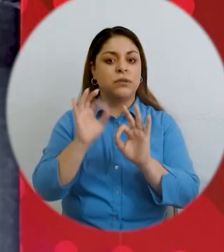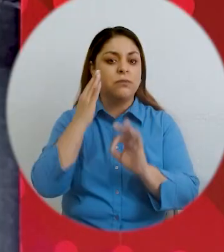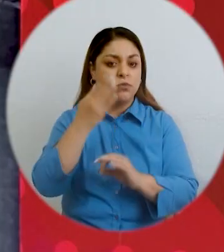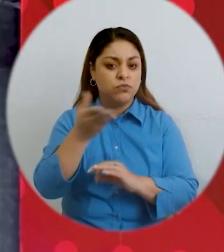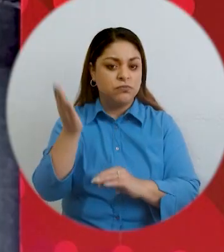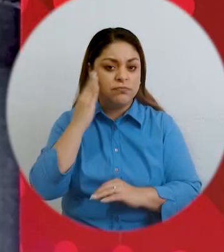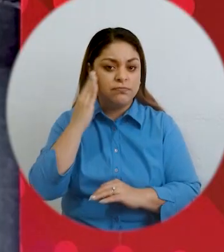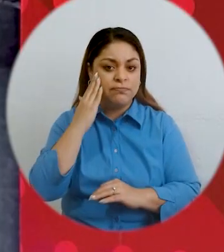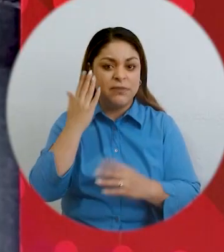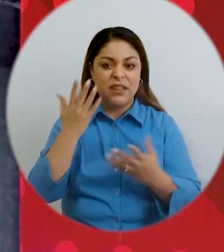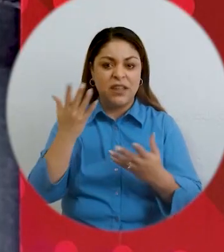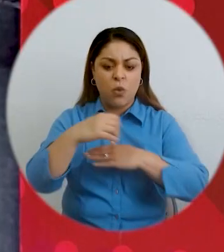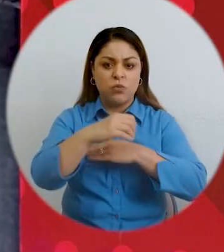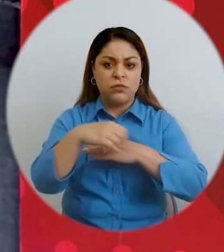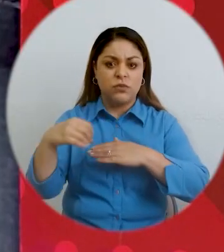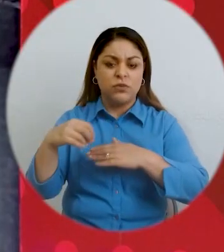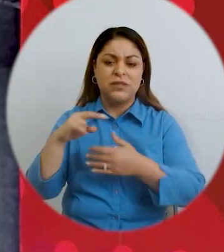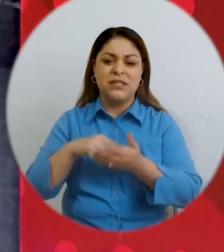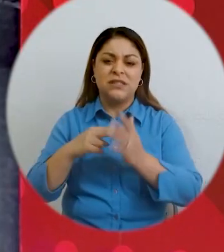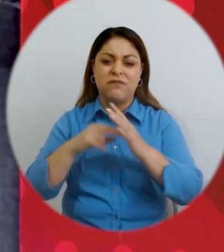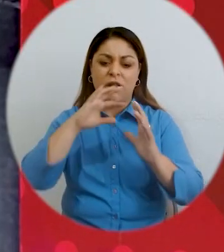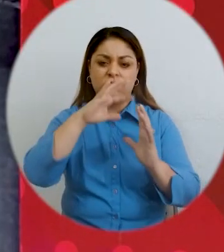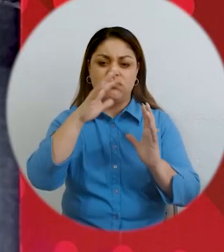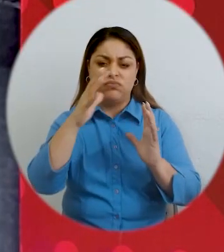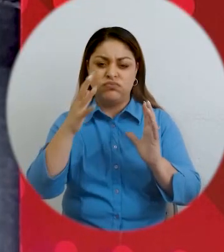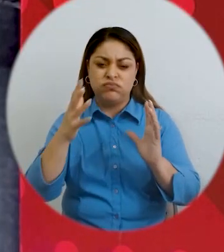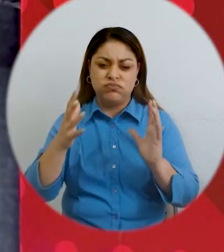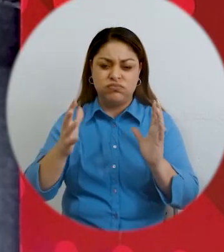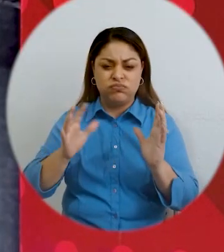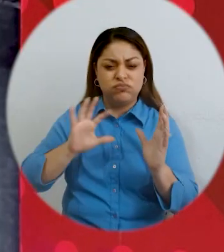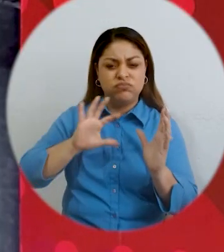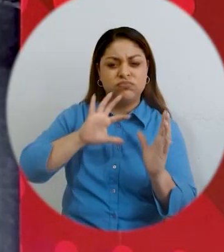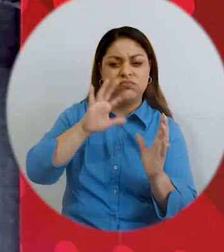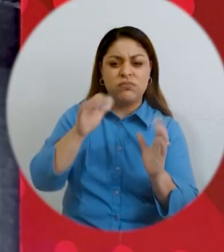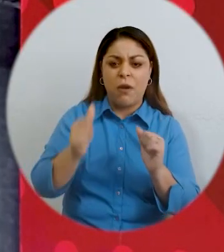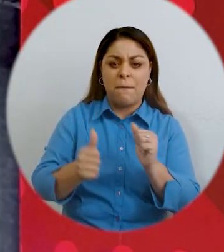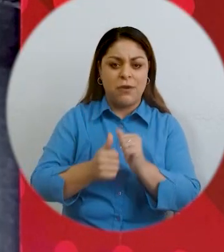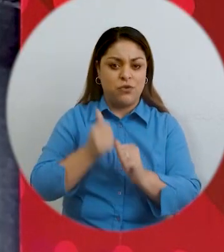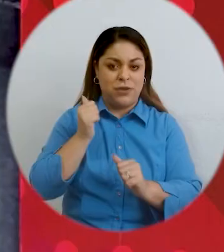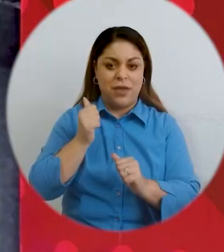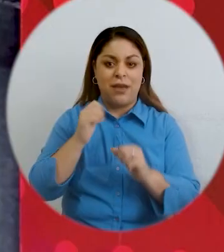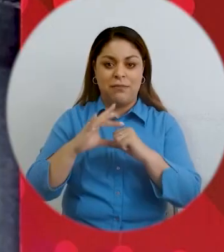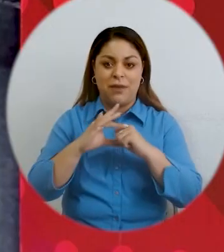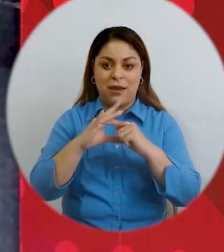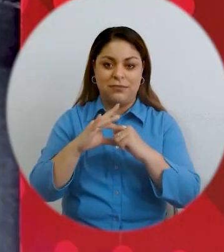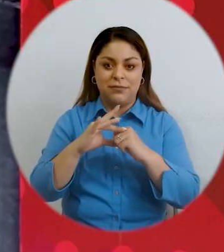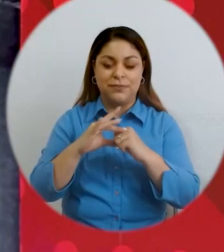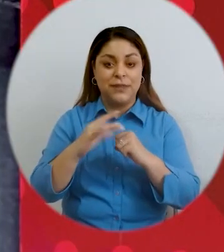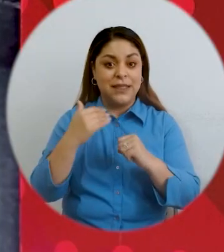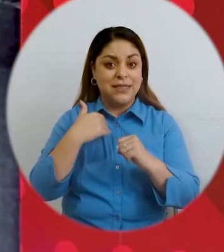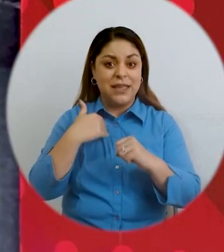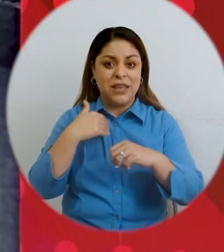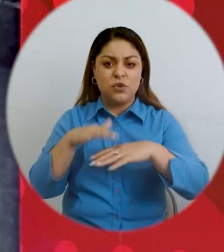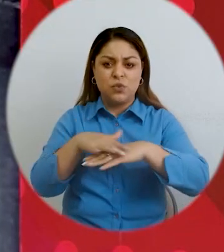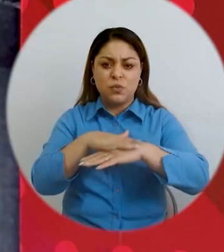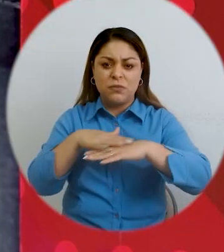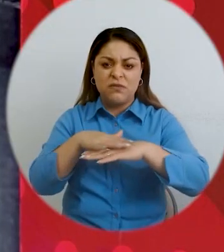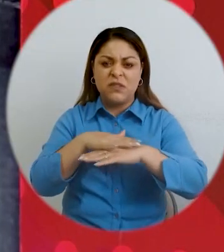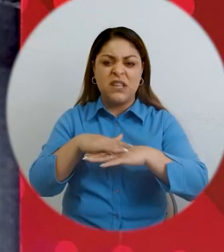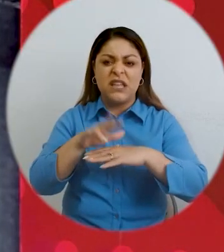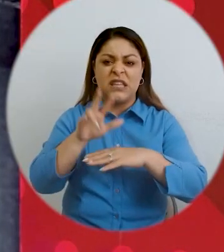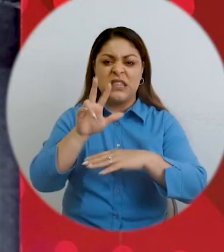como sabemos cubren prácticamente la mayor parte del planeta en que vivimos y tienen una superficie